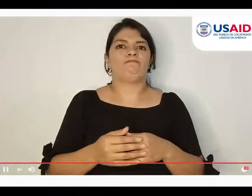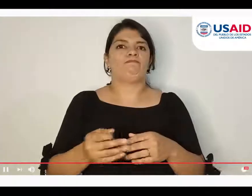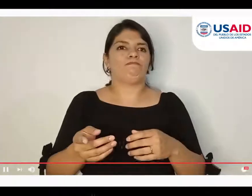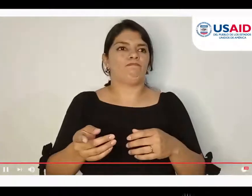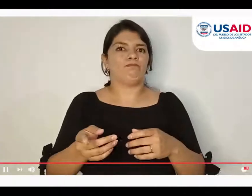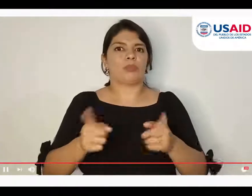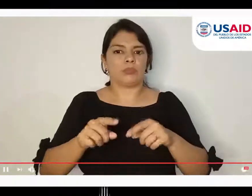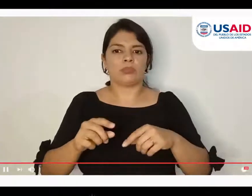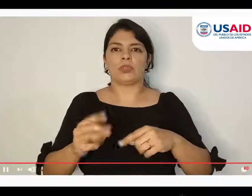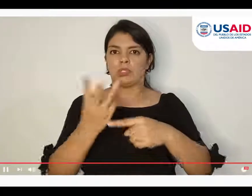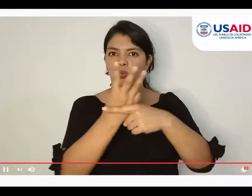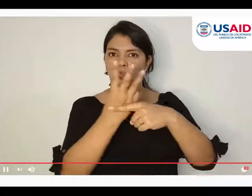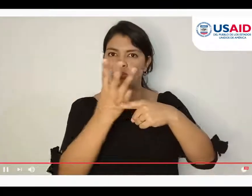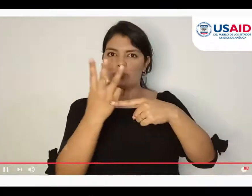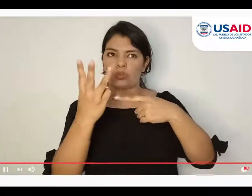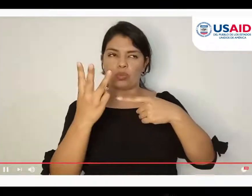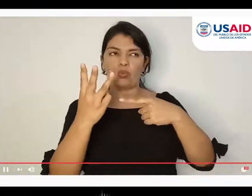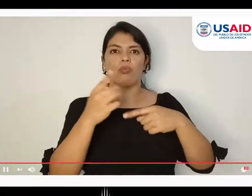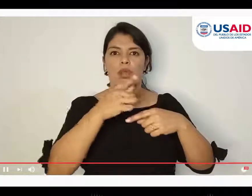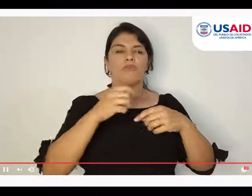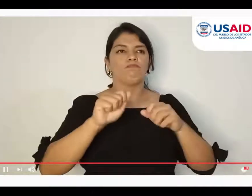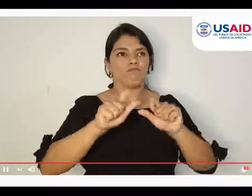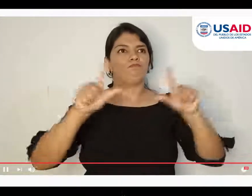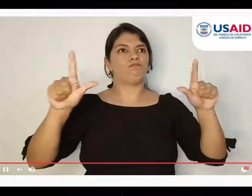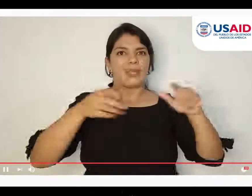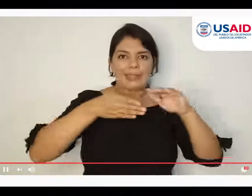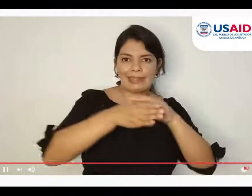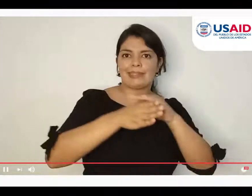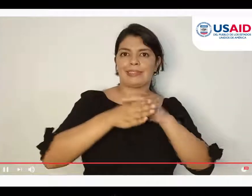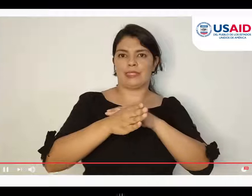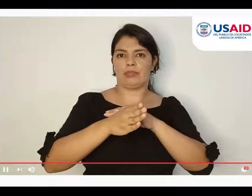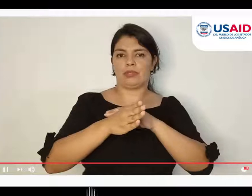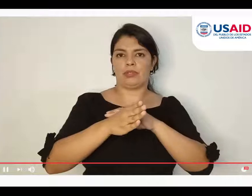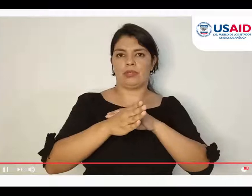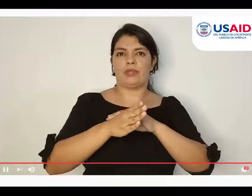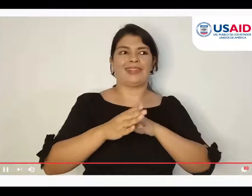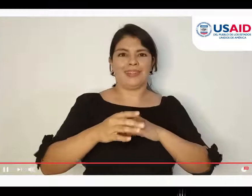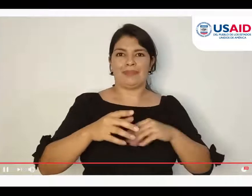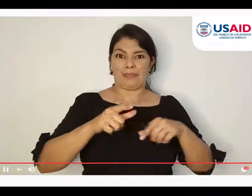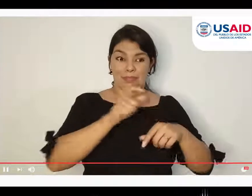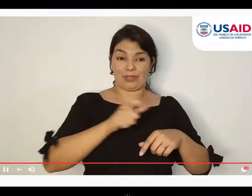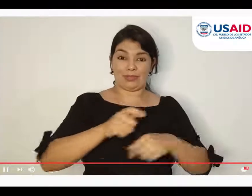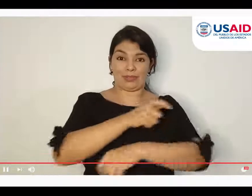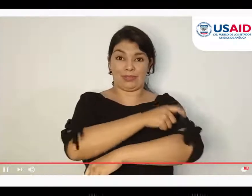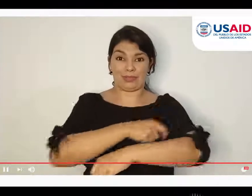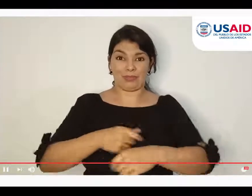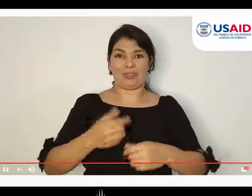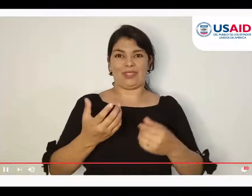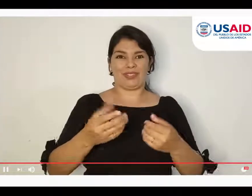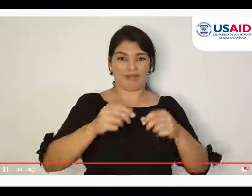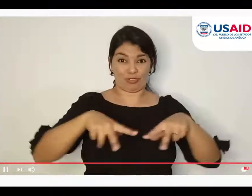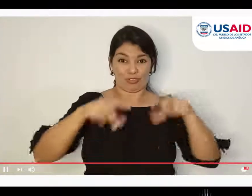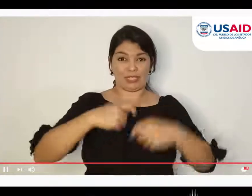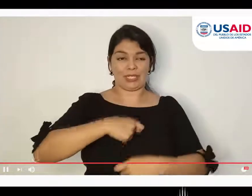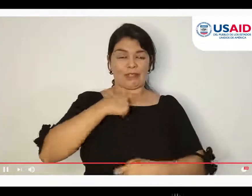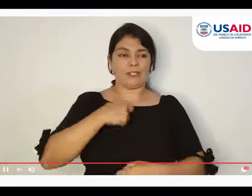también todo el tema de páginas de internet que sean accesibles. Fue un tema que se puso en la agenda pública de los territorios y que